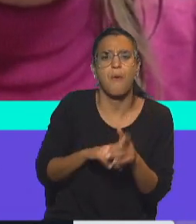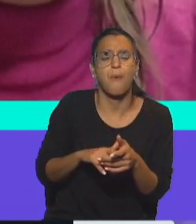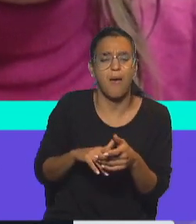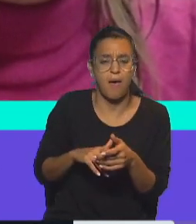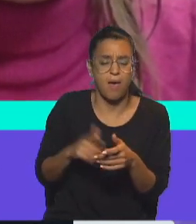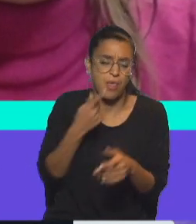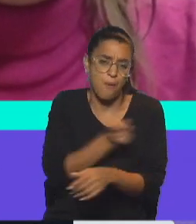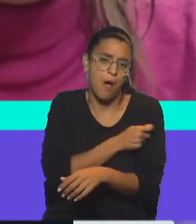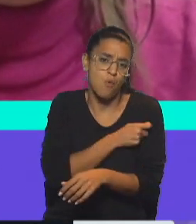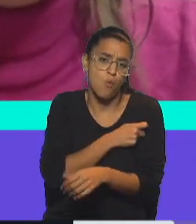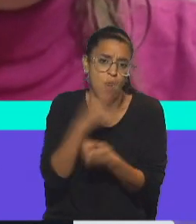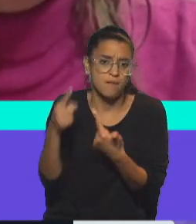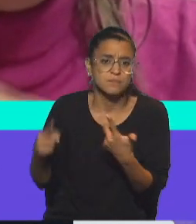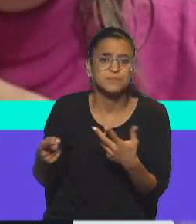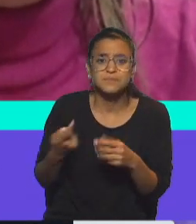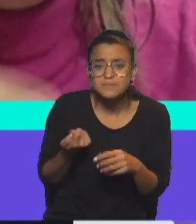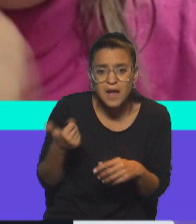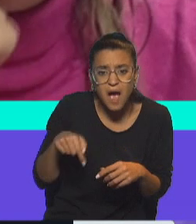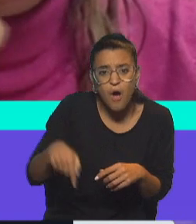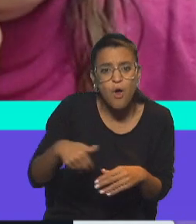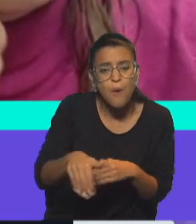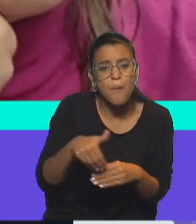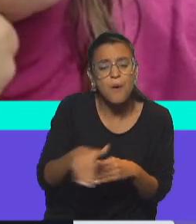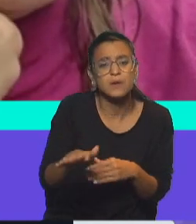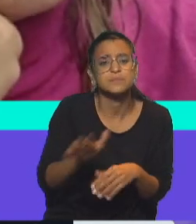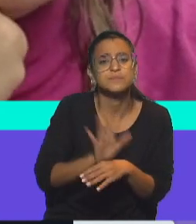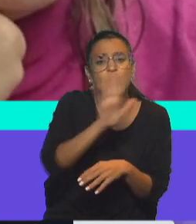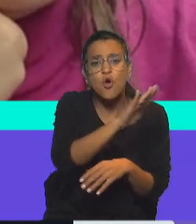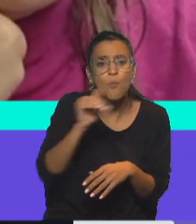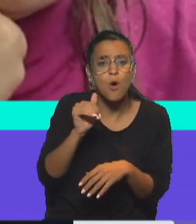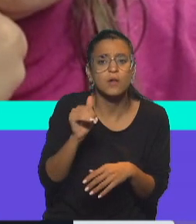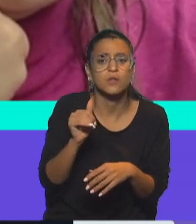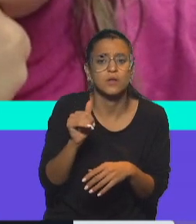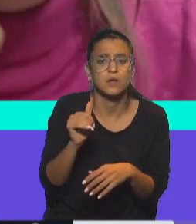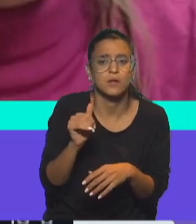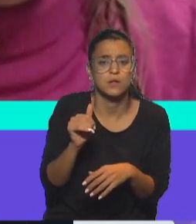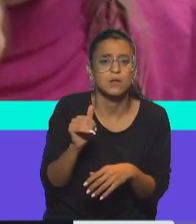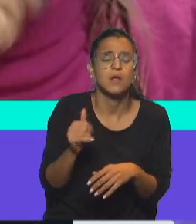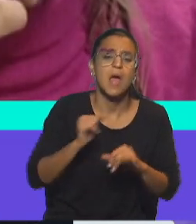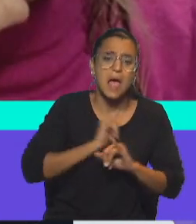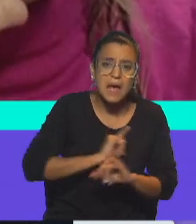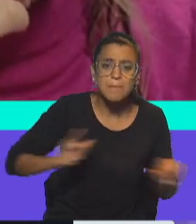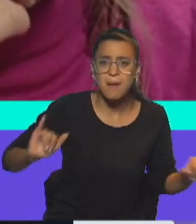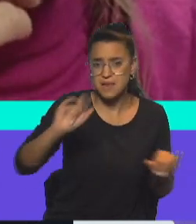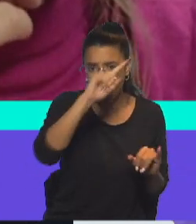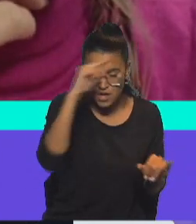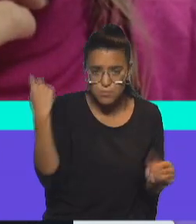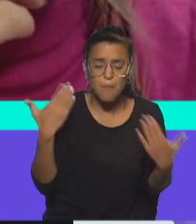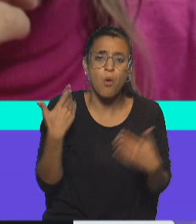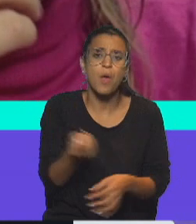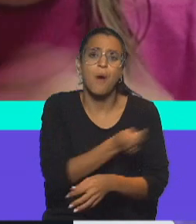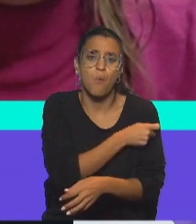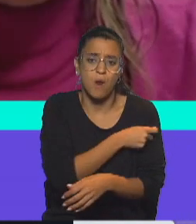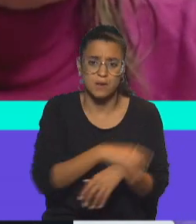vacunas y que al mismo tiempo casi están recibiendo la convocatoria de la campaña nacional para poder